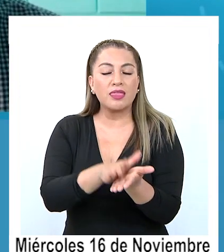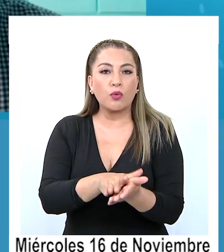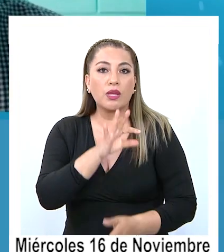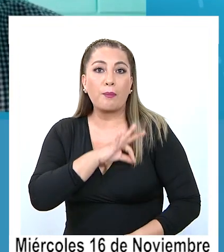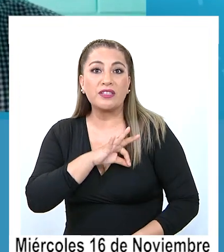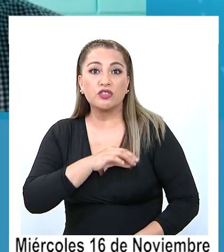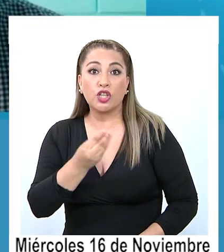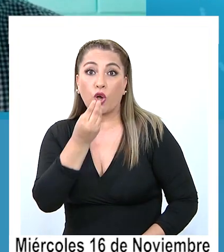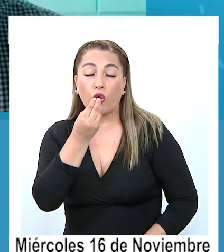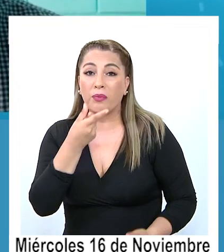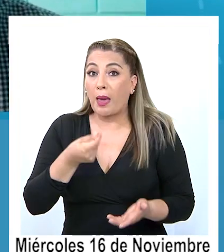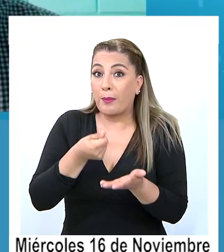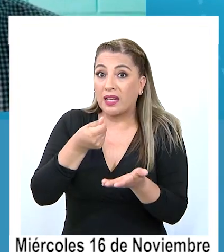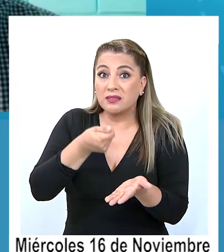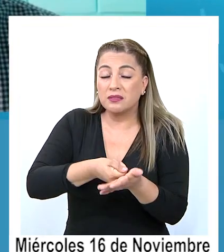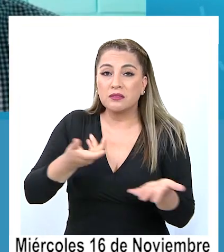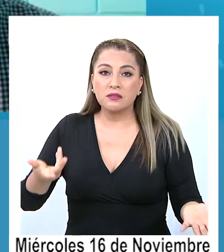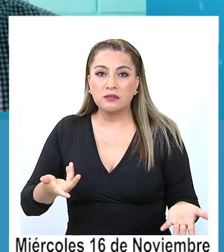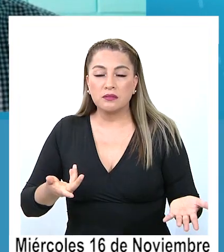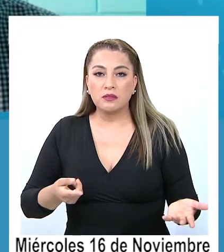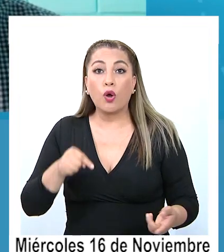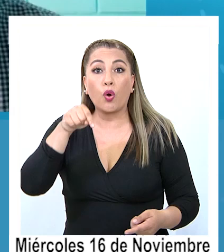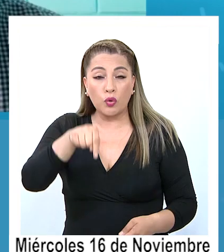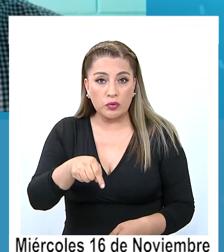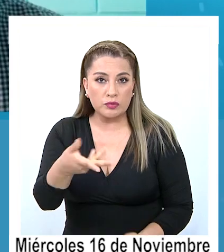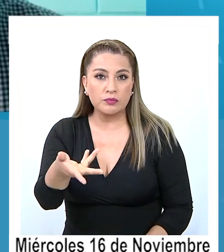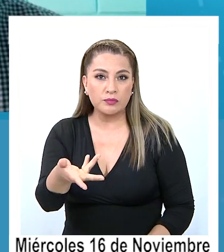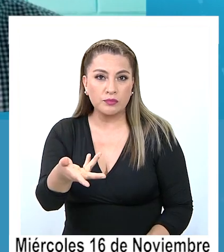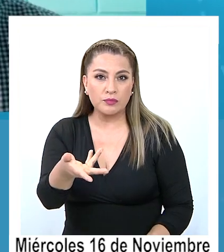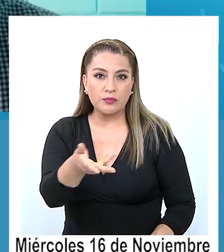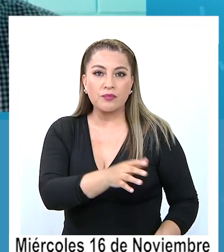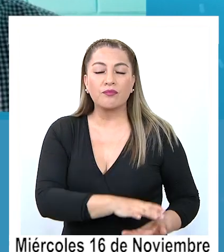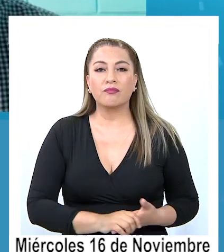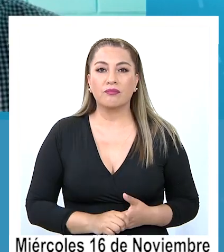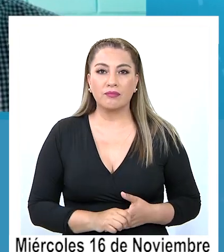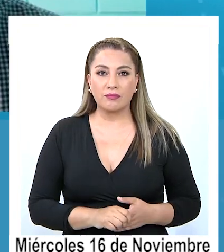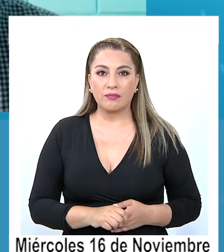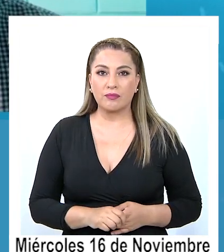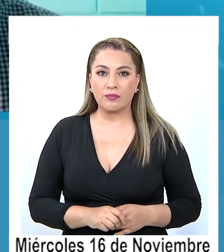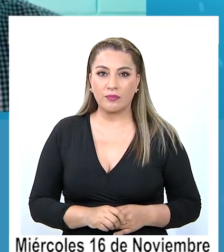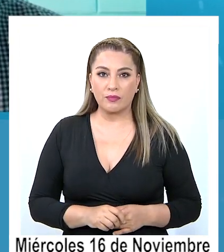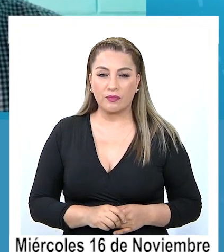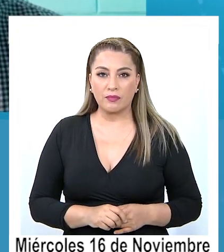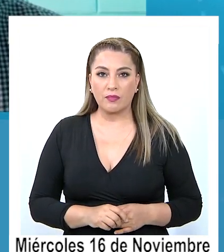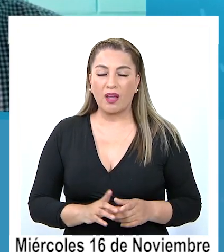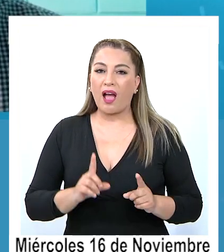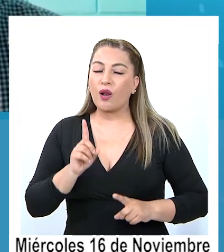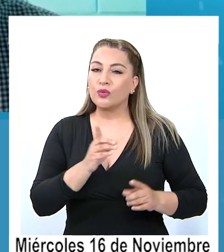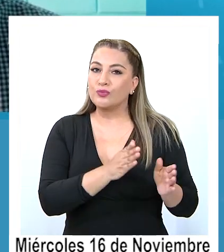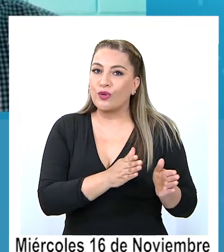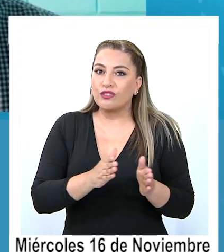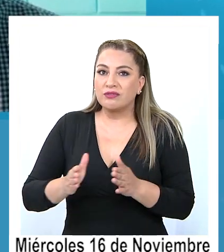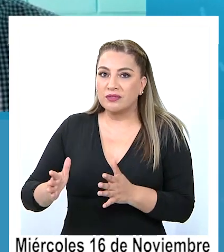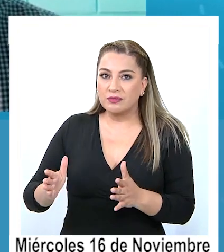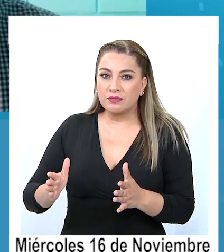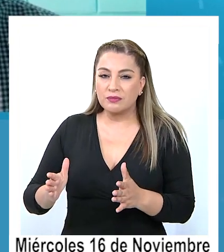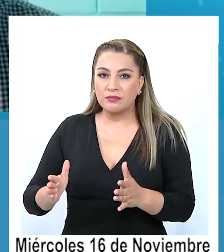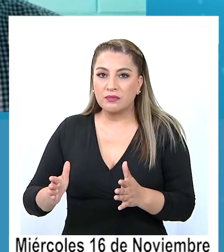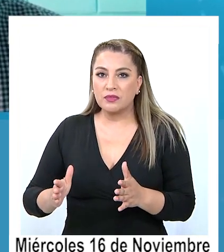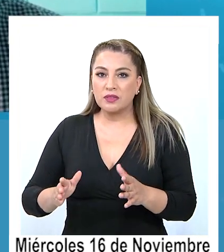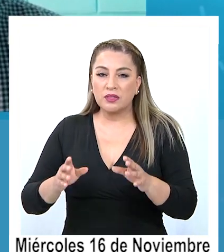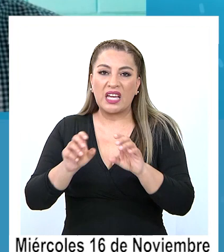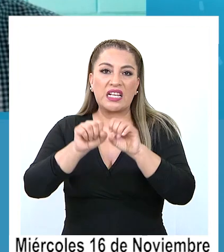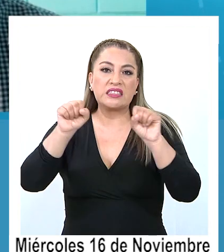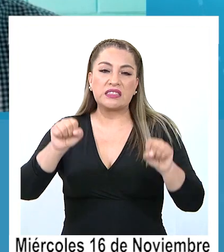pensión de alimentos son aquellas personas que al día de hoy, ¿cierto?, han tenido algún proceso, ya sea por el sistema